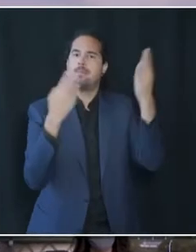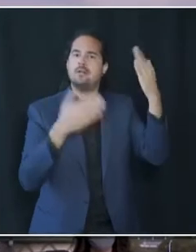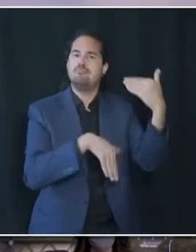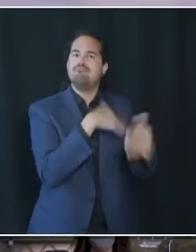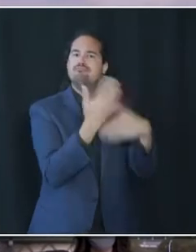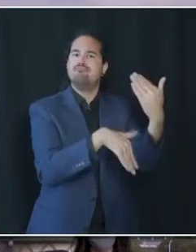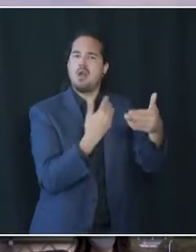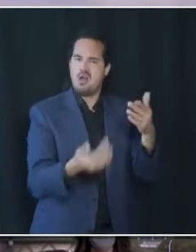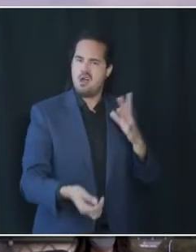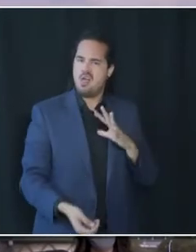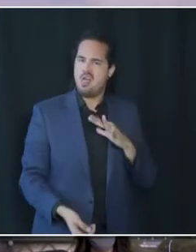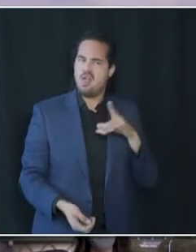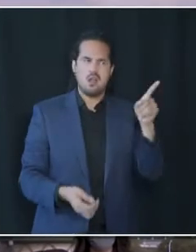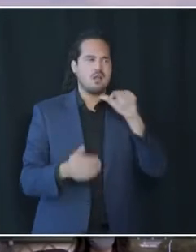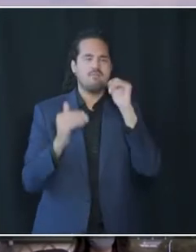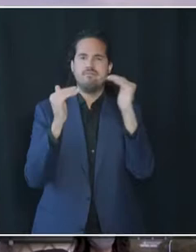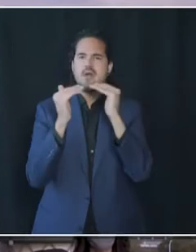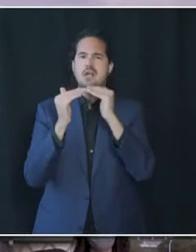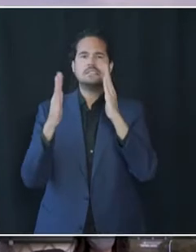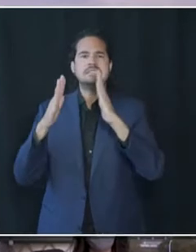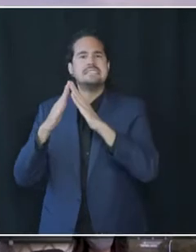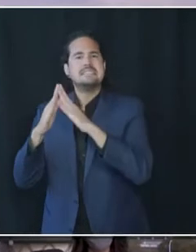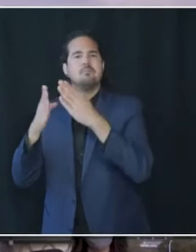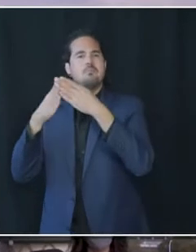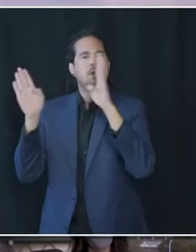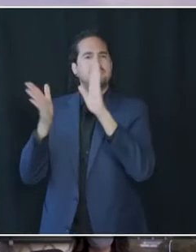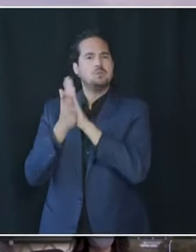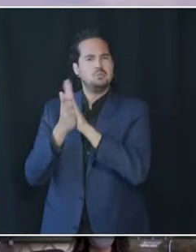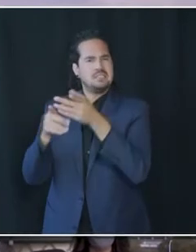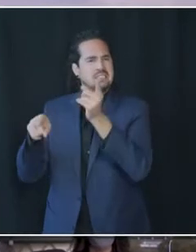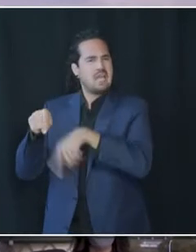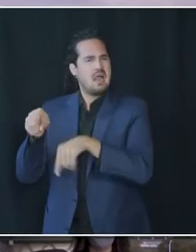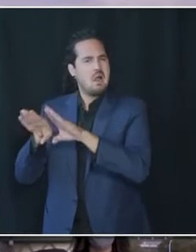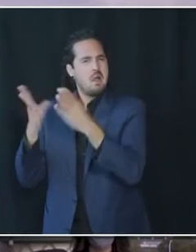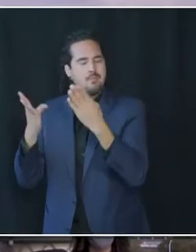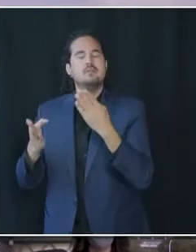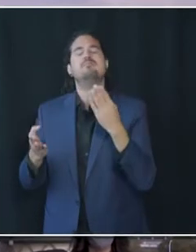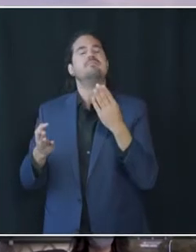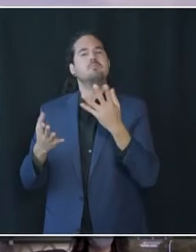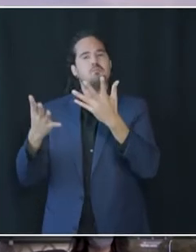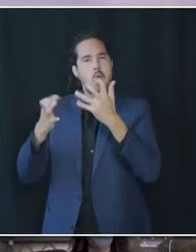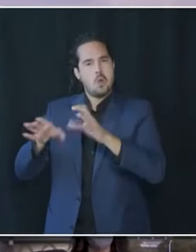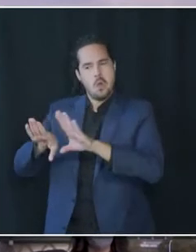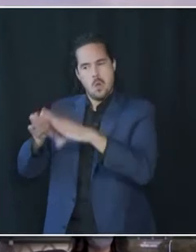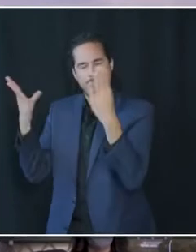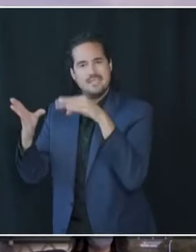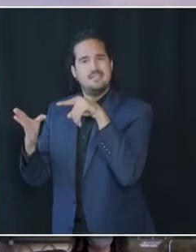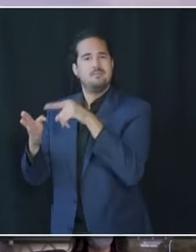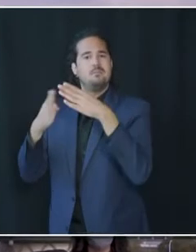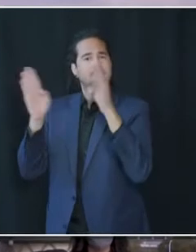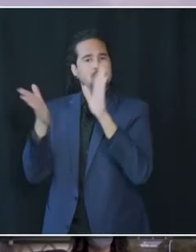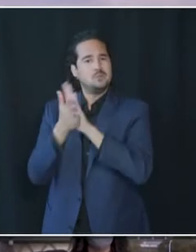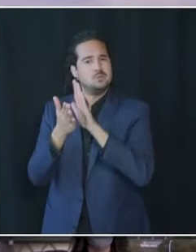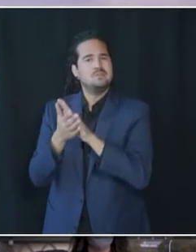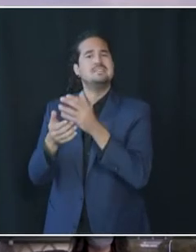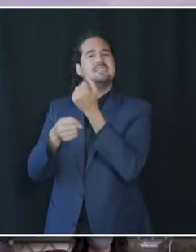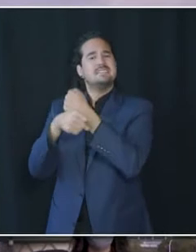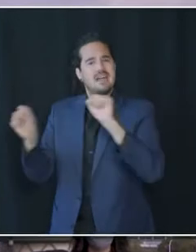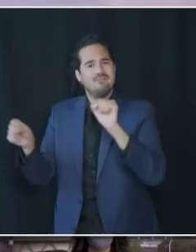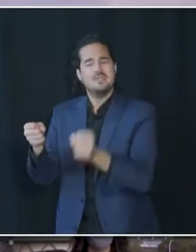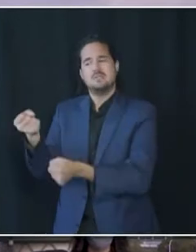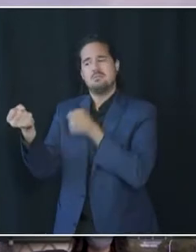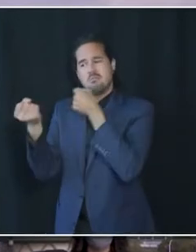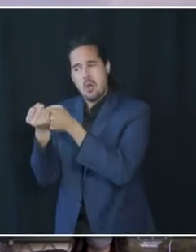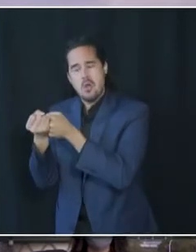a instrucción en persona con el nivel de seguridad apropiada y apoyo y responsabilidad aplicando las